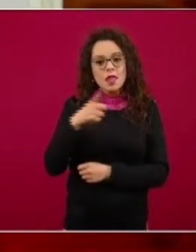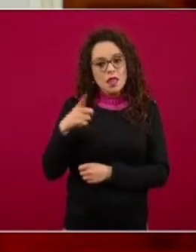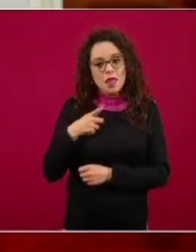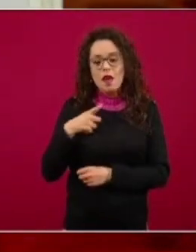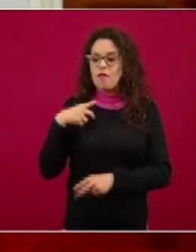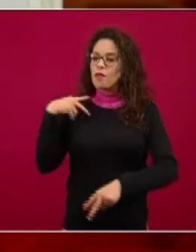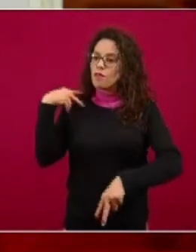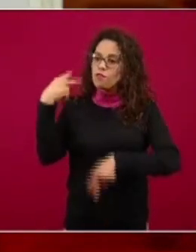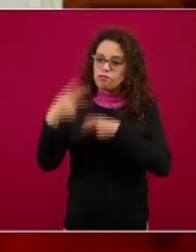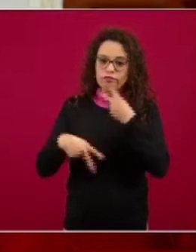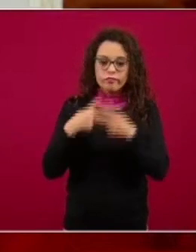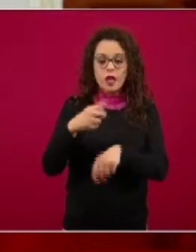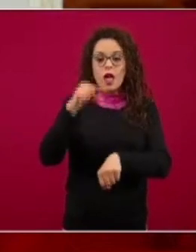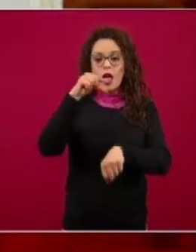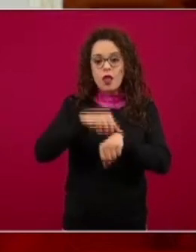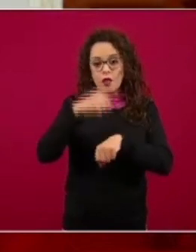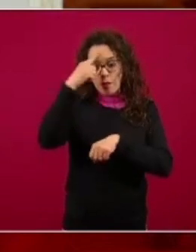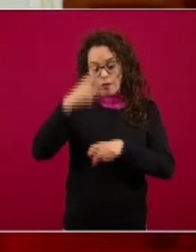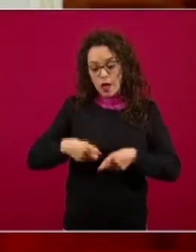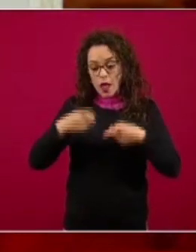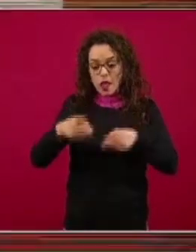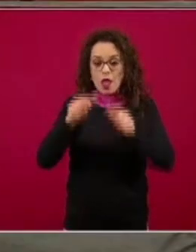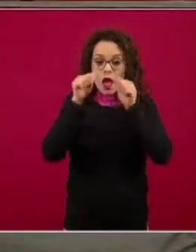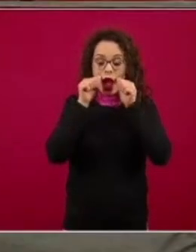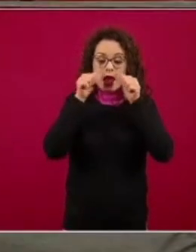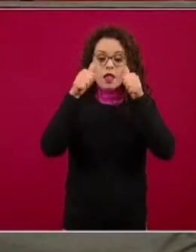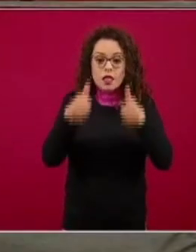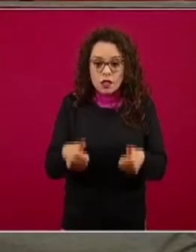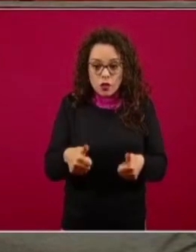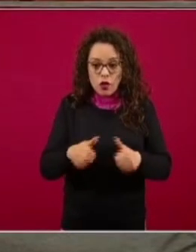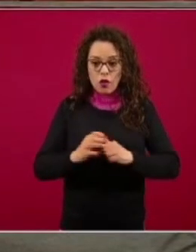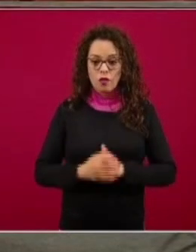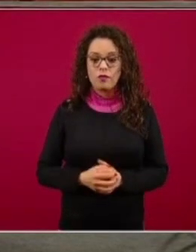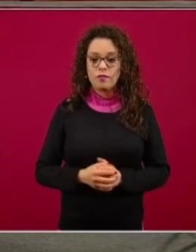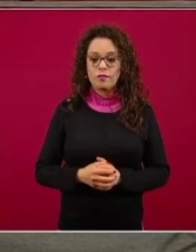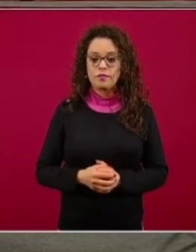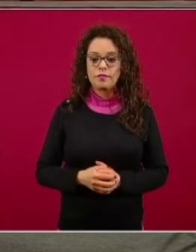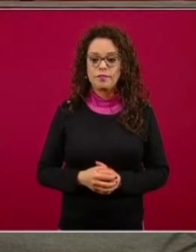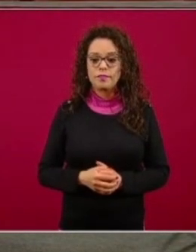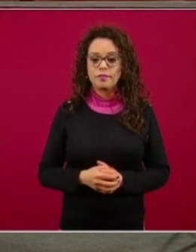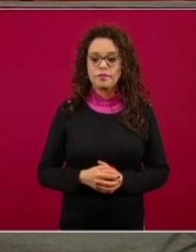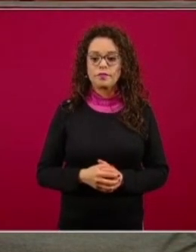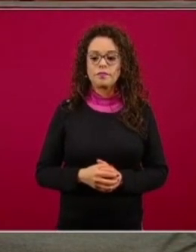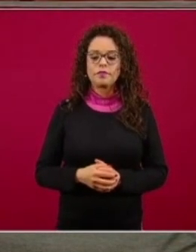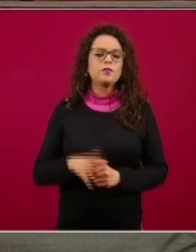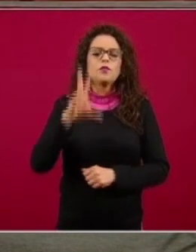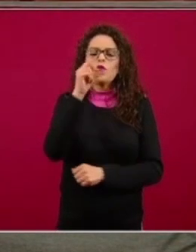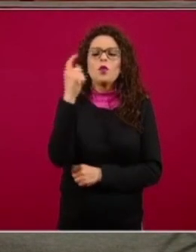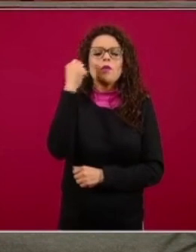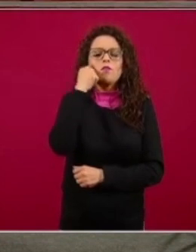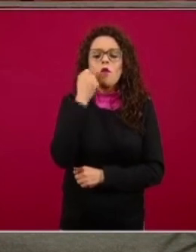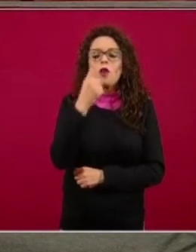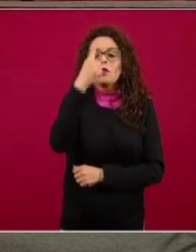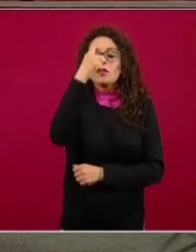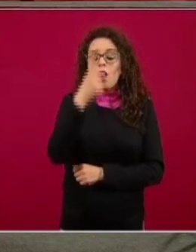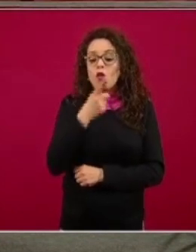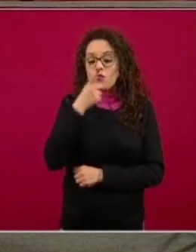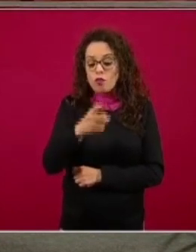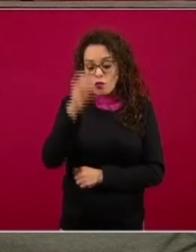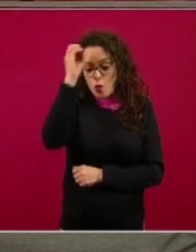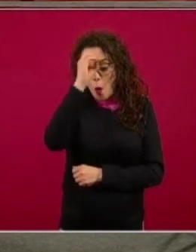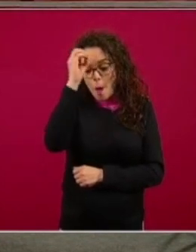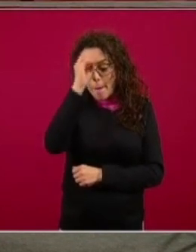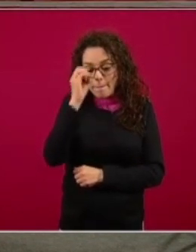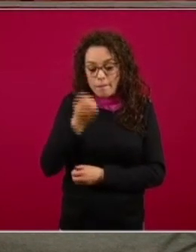médica, por lo menos para tener una opinión y un plan de qué es lo que podemos hacer.